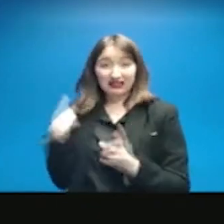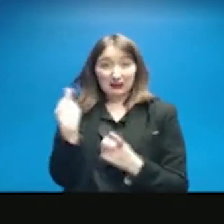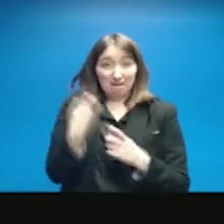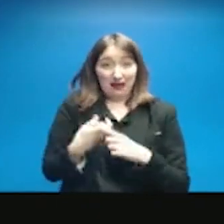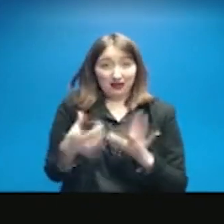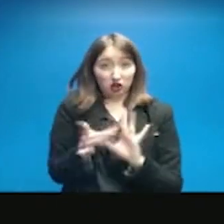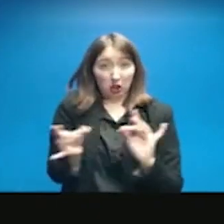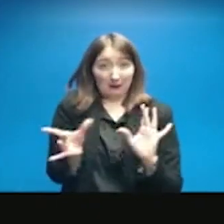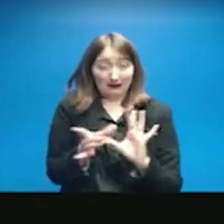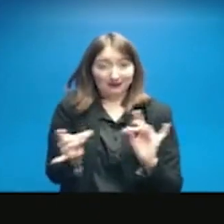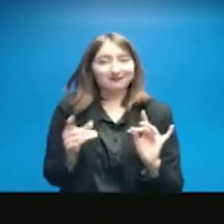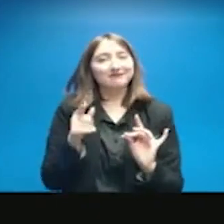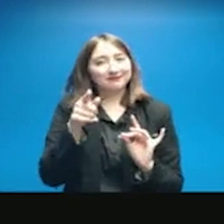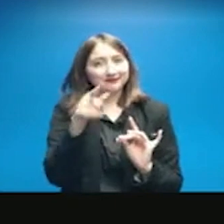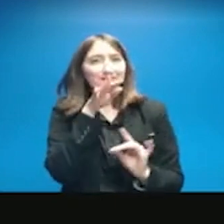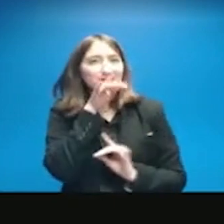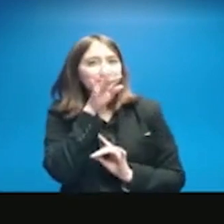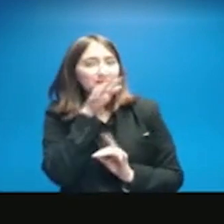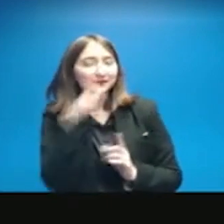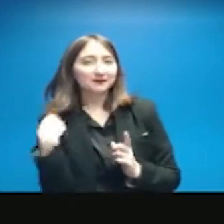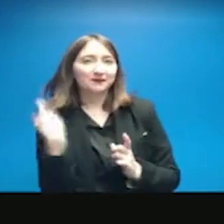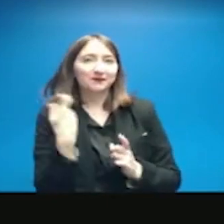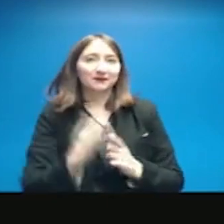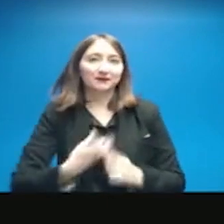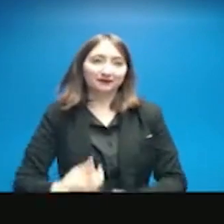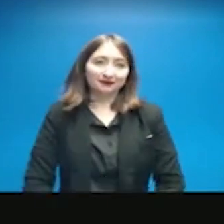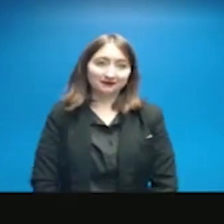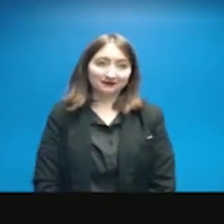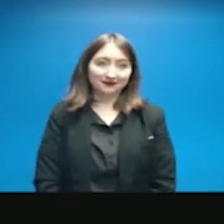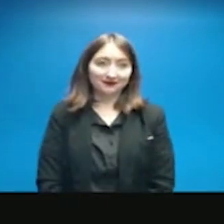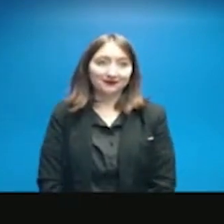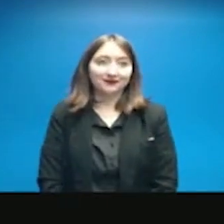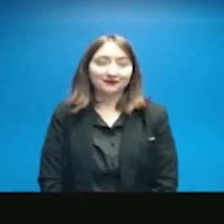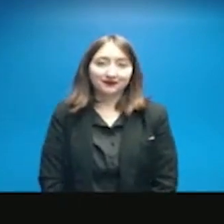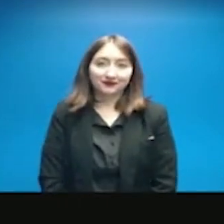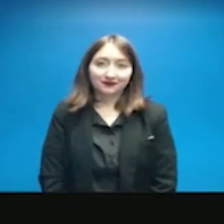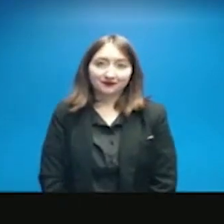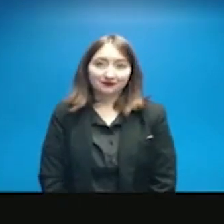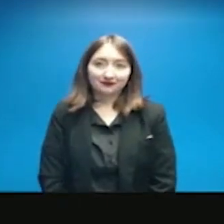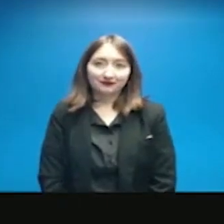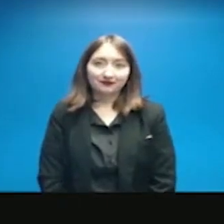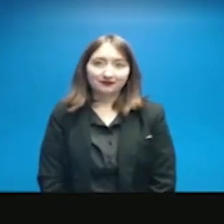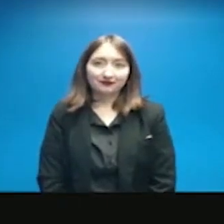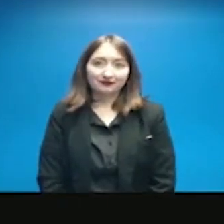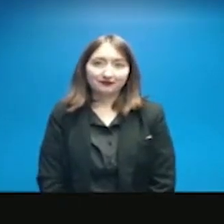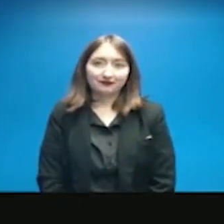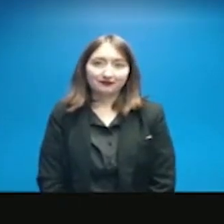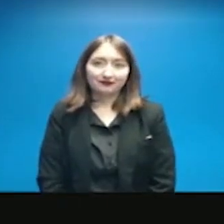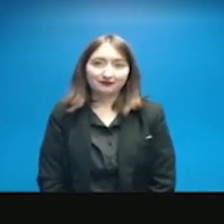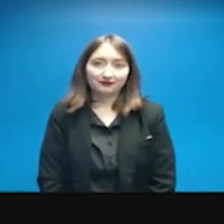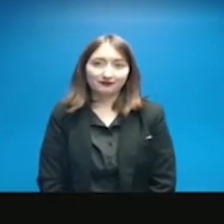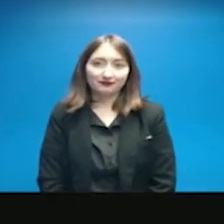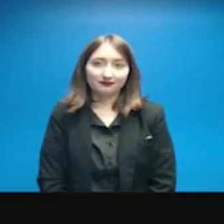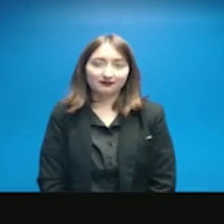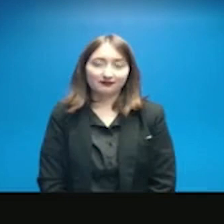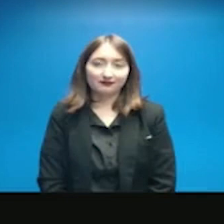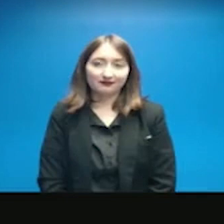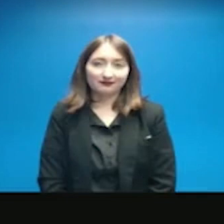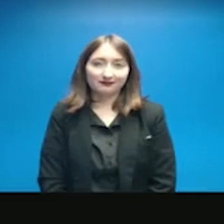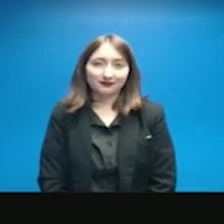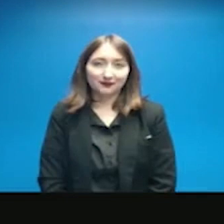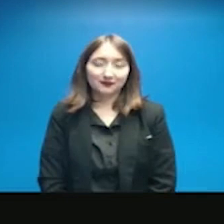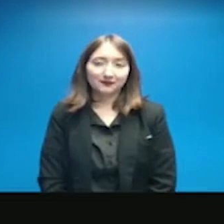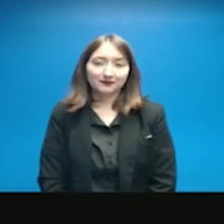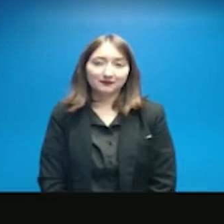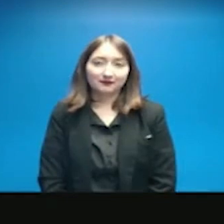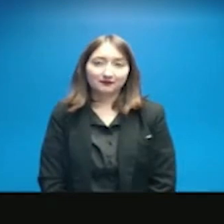Claro que sí, Monica. estamos dando una pequeña conferencia para decirle a la comunidad